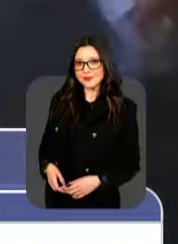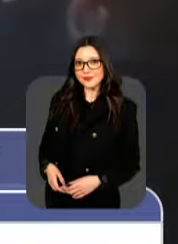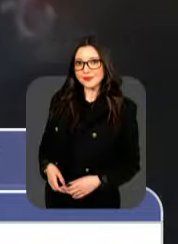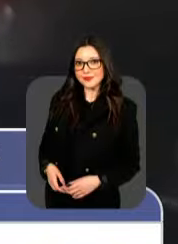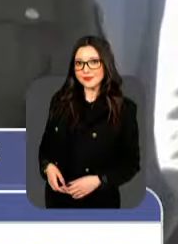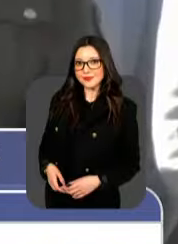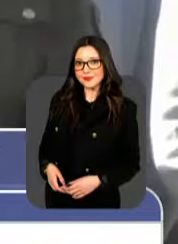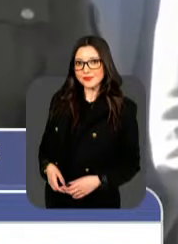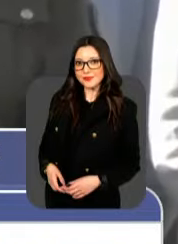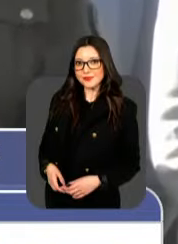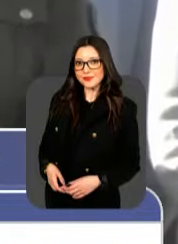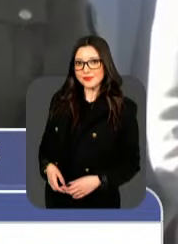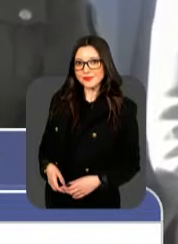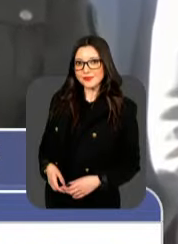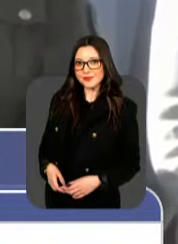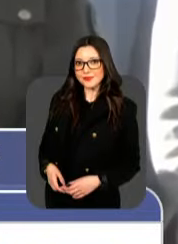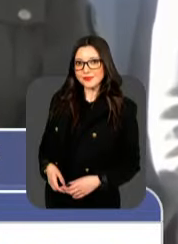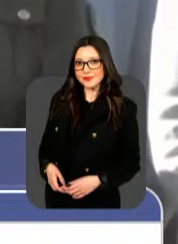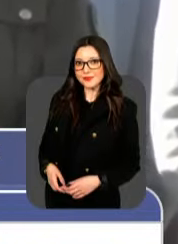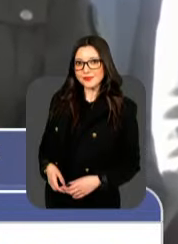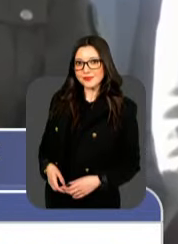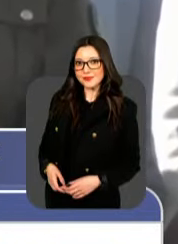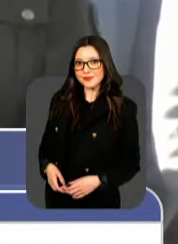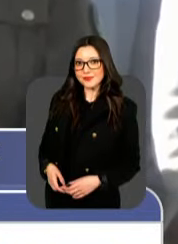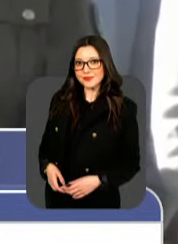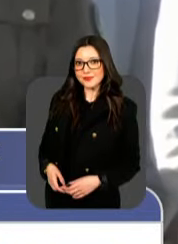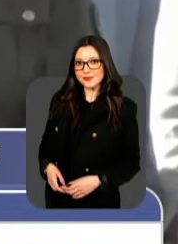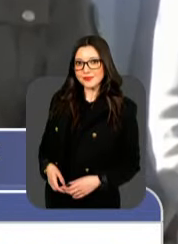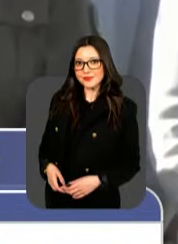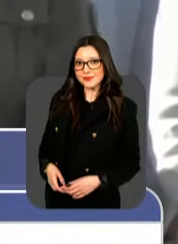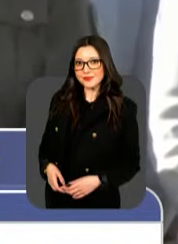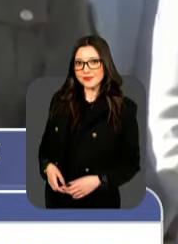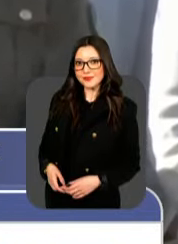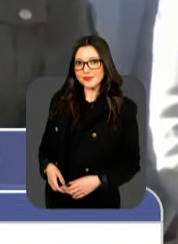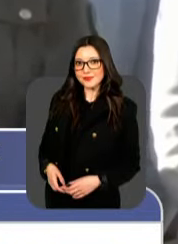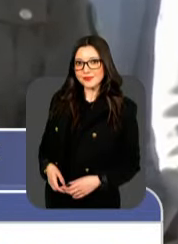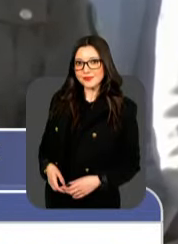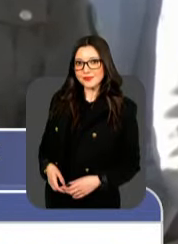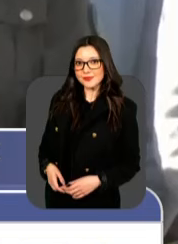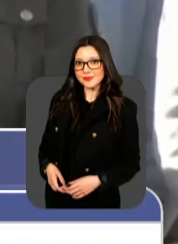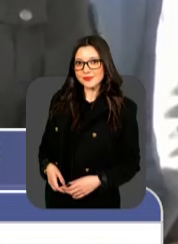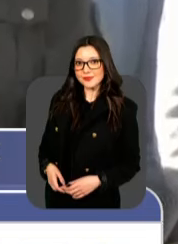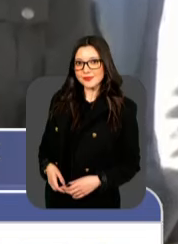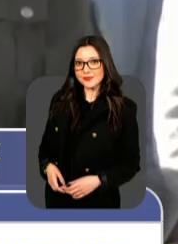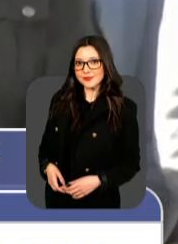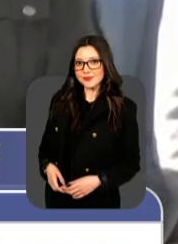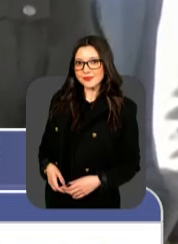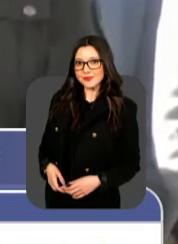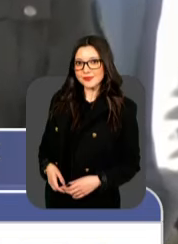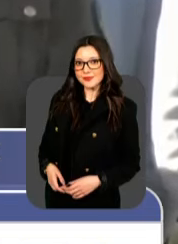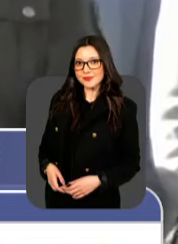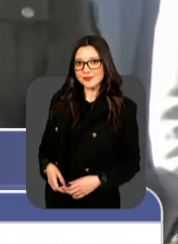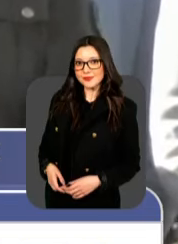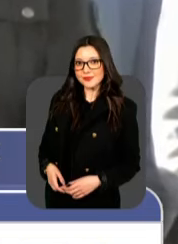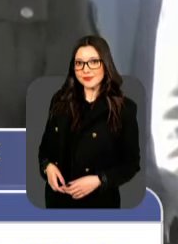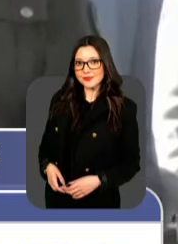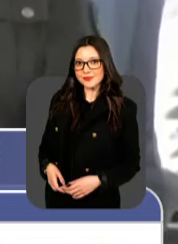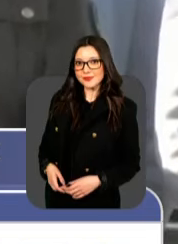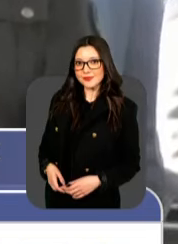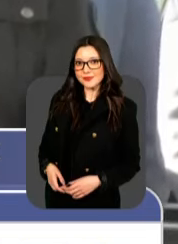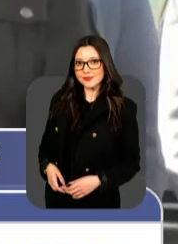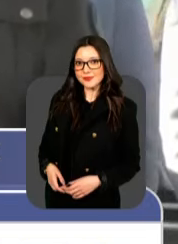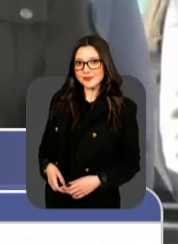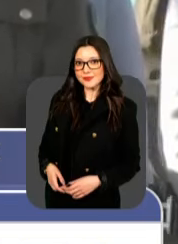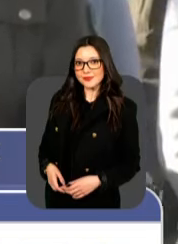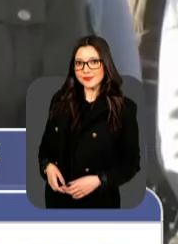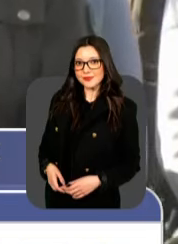de manera rápida en esta materia. También habló la ministra de la Mujer y Equidad de Género, Antonia Orellana, quien ha